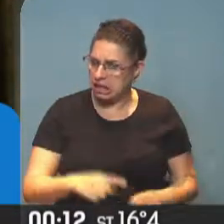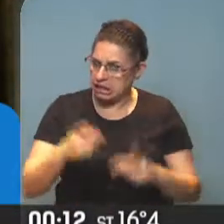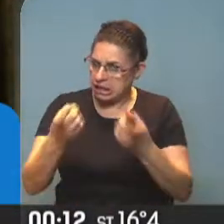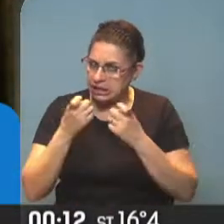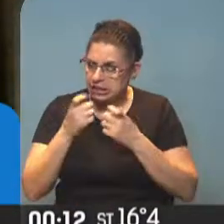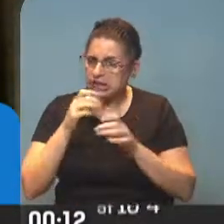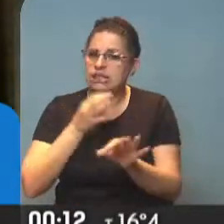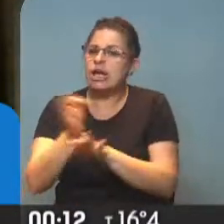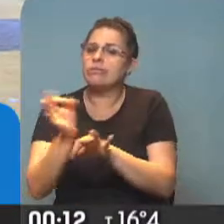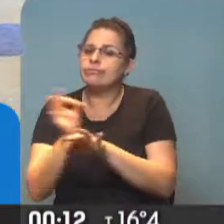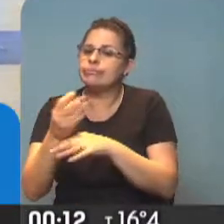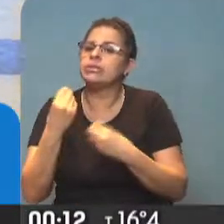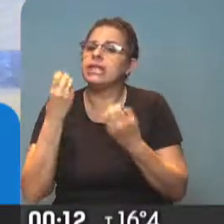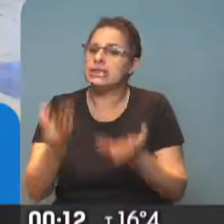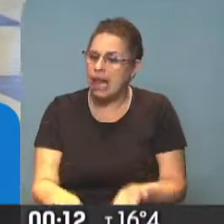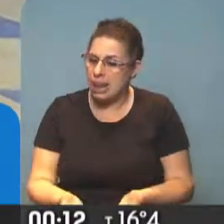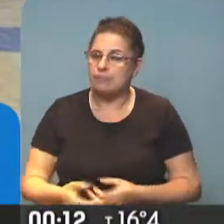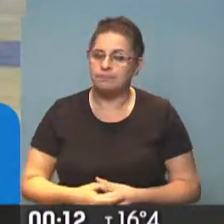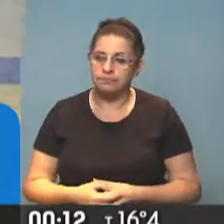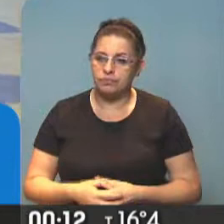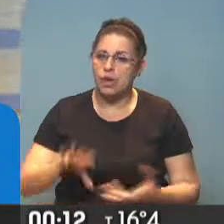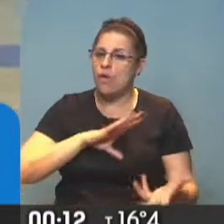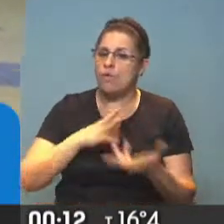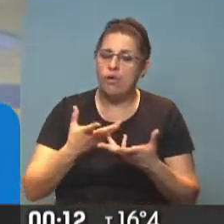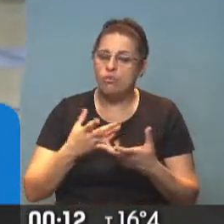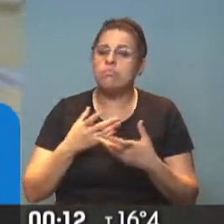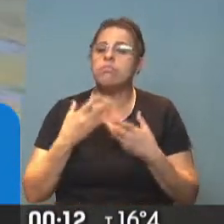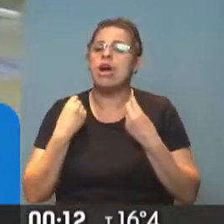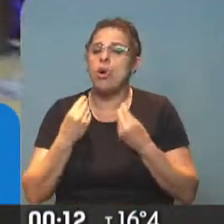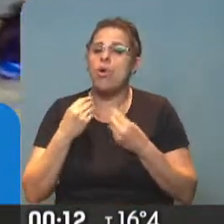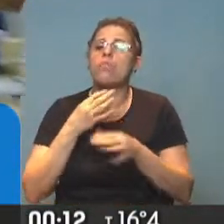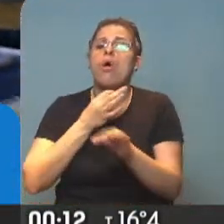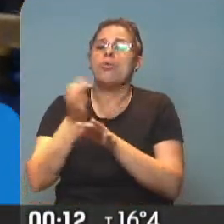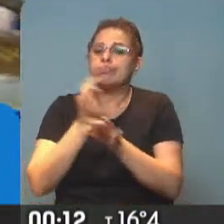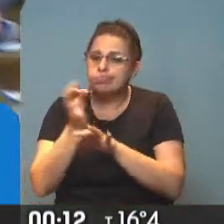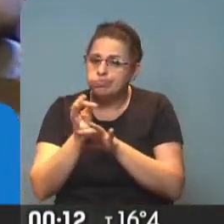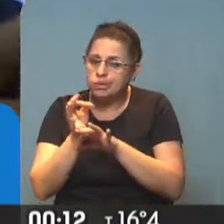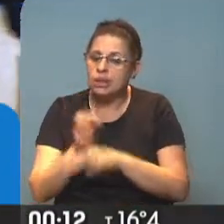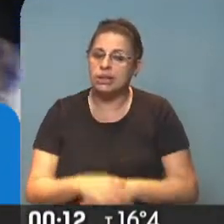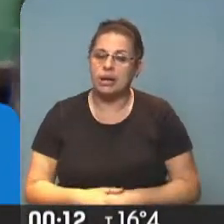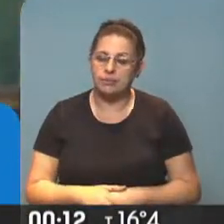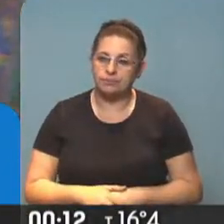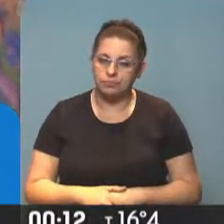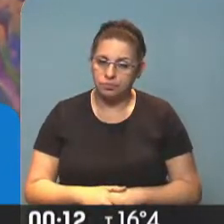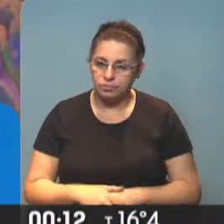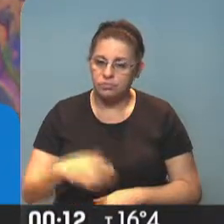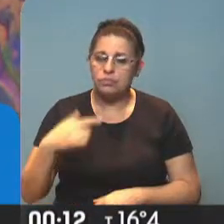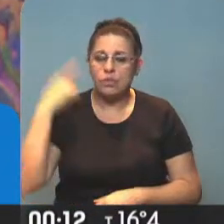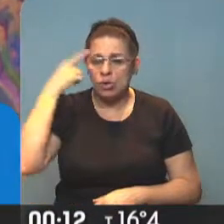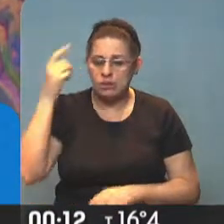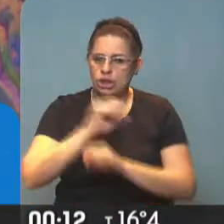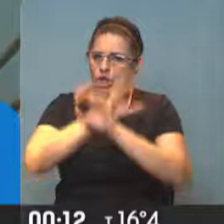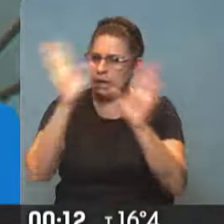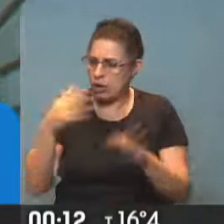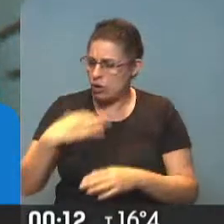criterio pedagógico para ver con qué metodologías, con qué acercamiento a los pibes les transmiten mejor los conocimientos que ellos tienen